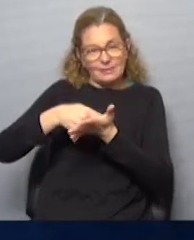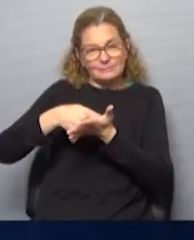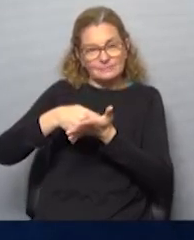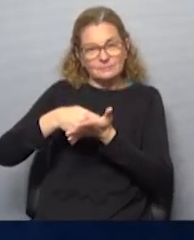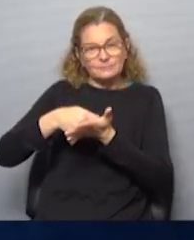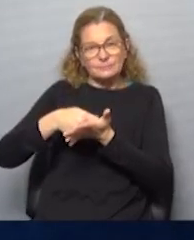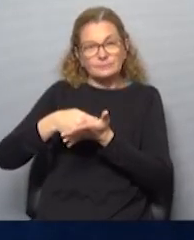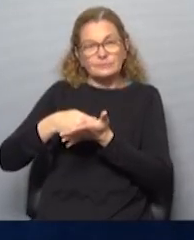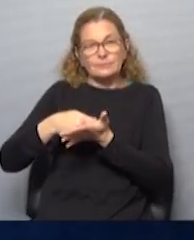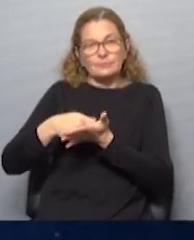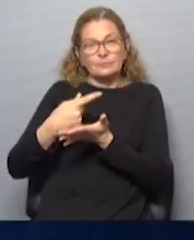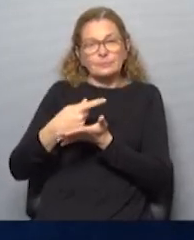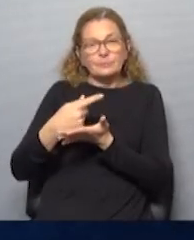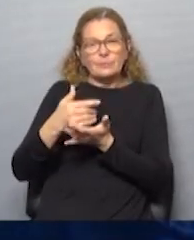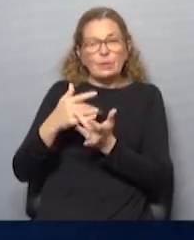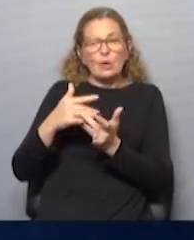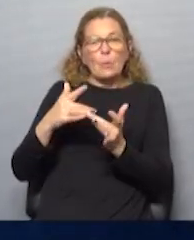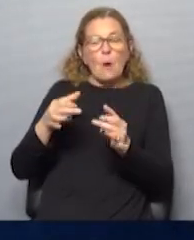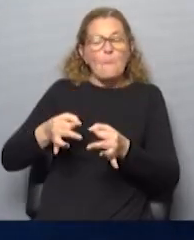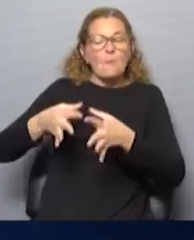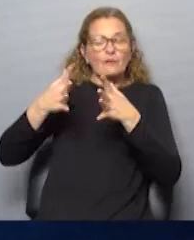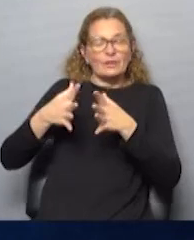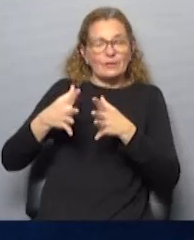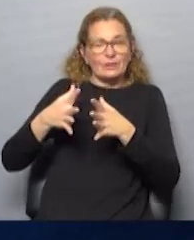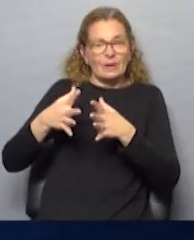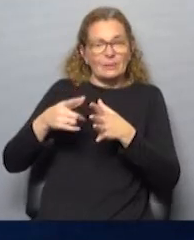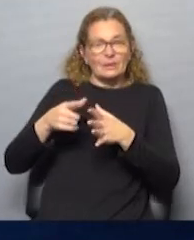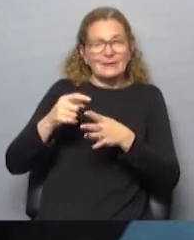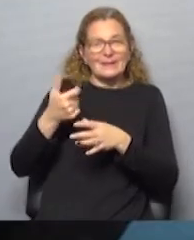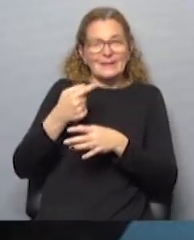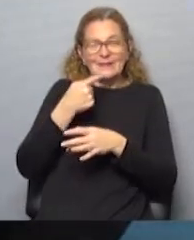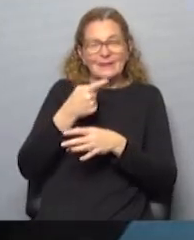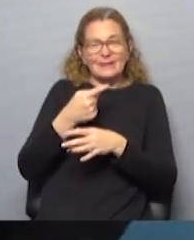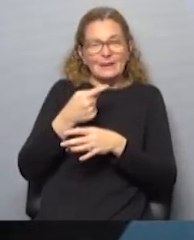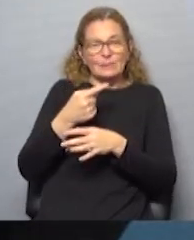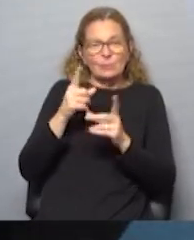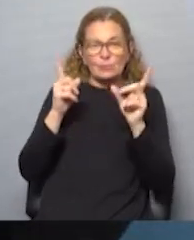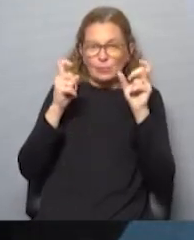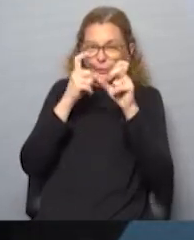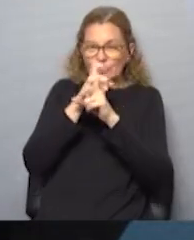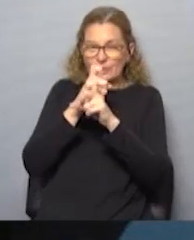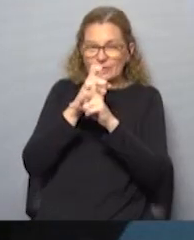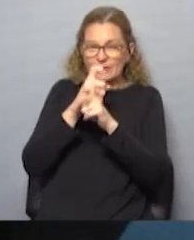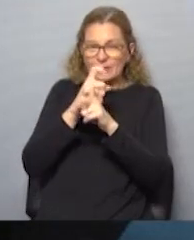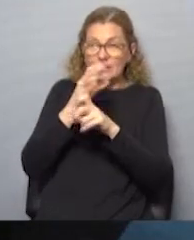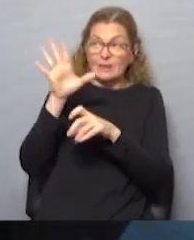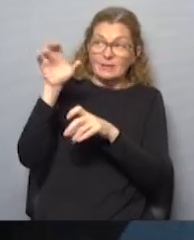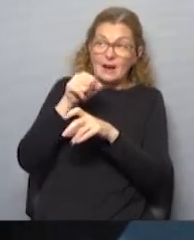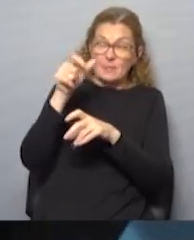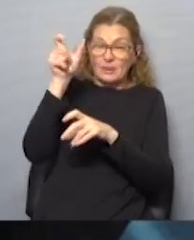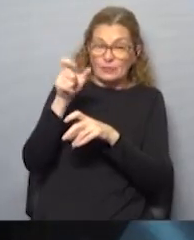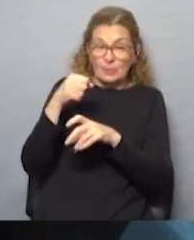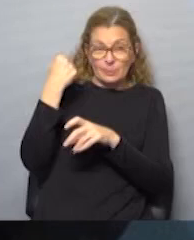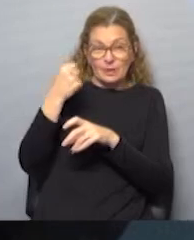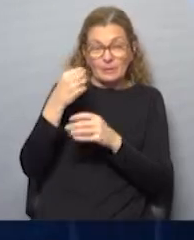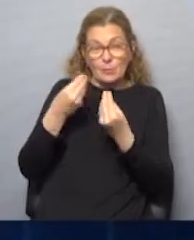como generación de profesión recién juan pablo decía es muy difícil atraer talentos hace muchos